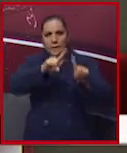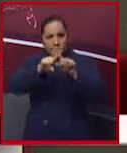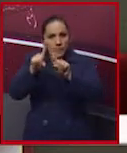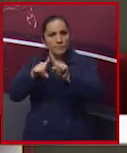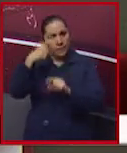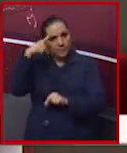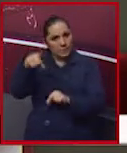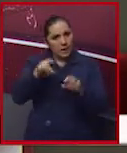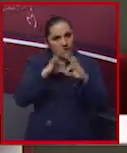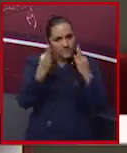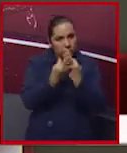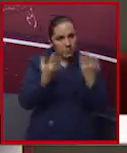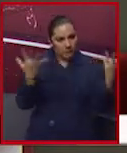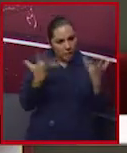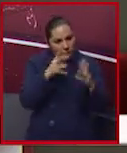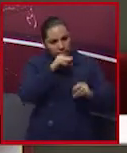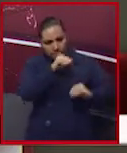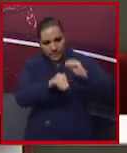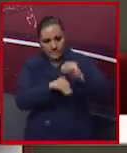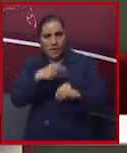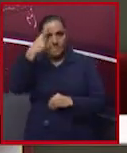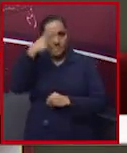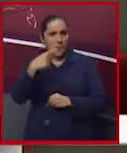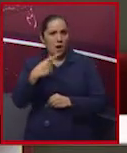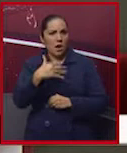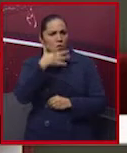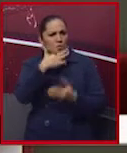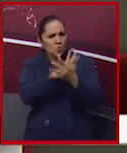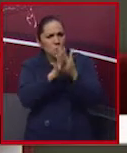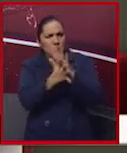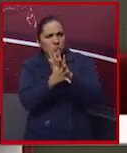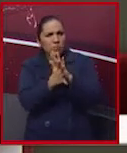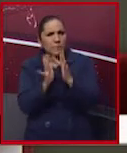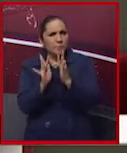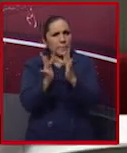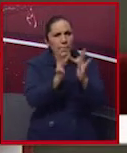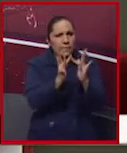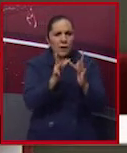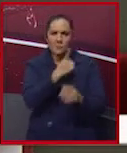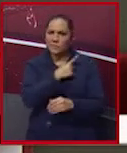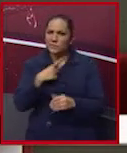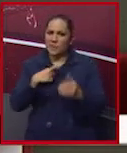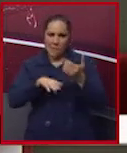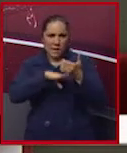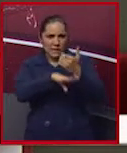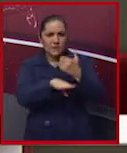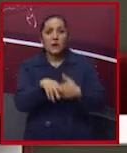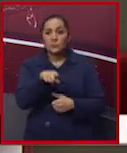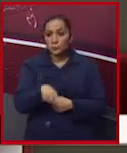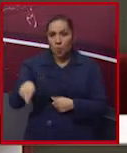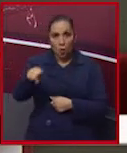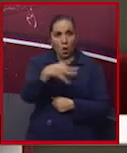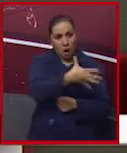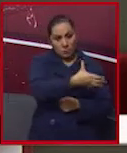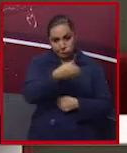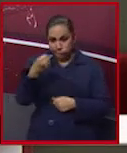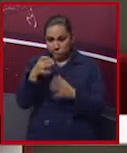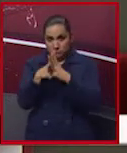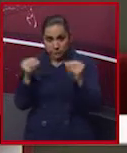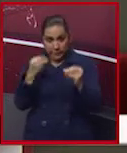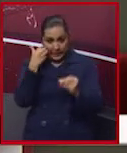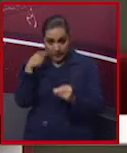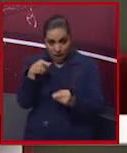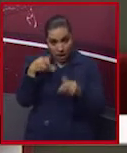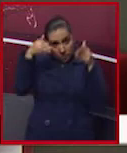nos permitan entender cómo funcionan las redes de corrupción. ¿Queremos entender la desaparición forzada? Pues más nos vale también